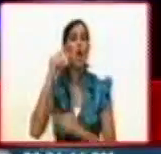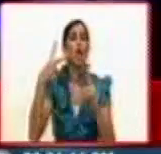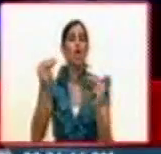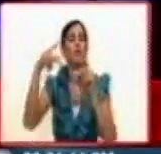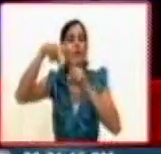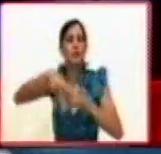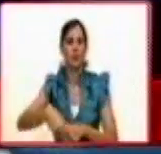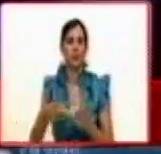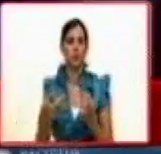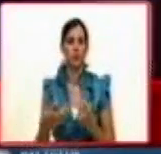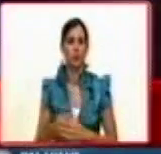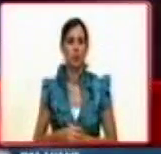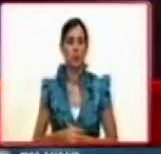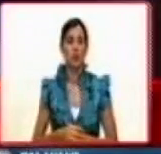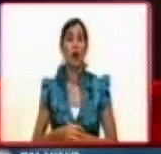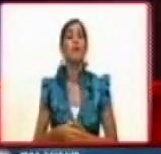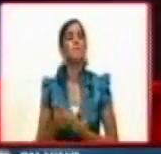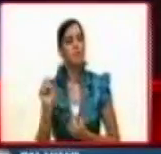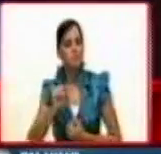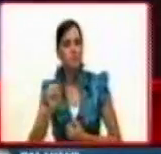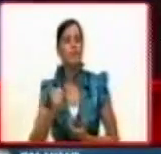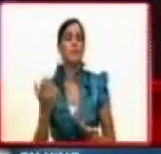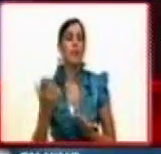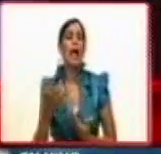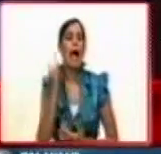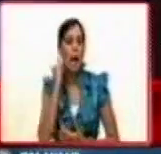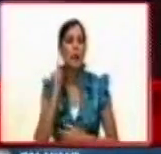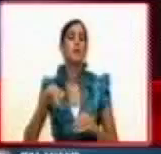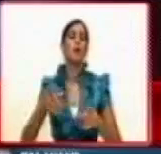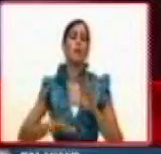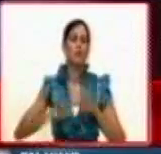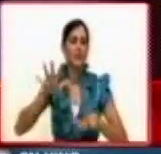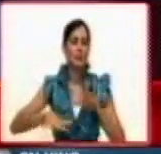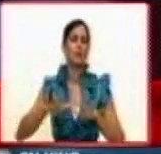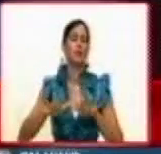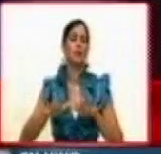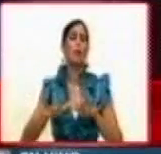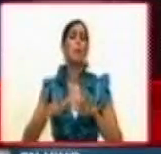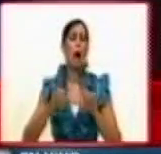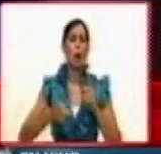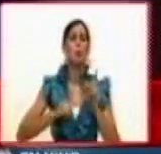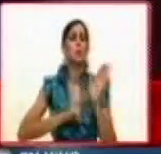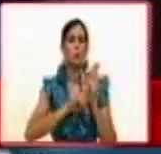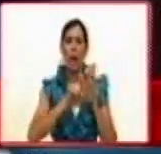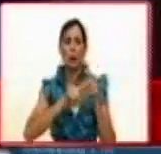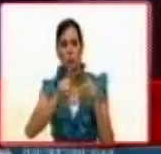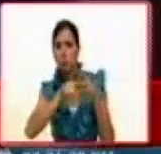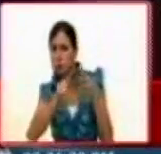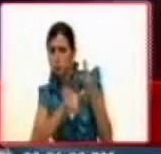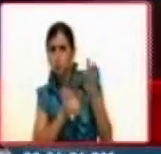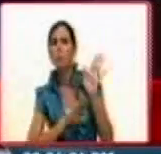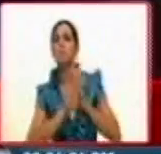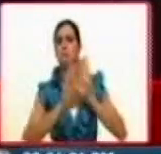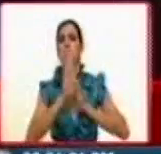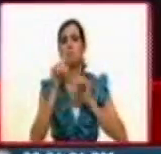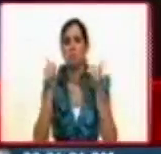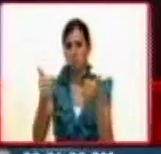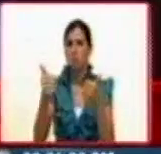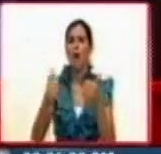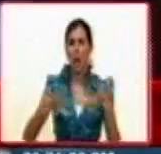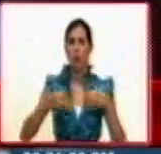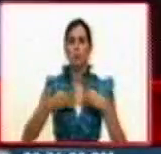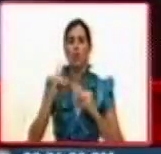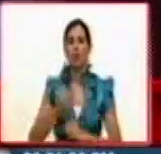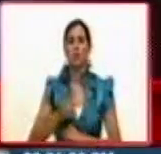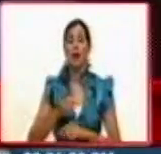discriminación. Desde luego, existen en muchas de estas áreas progresos importantes que debemos reconocer.